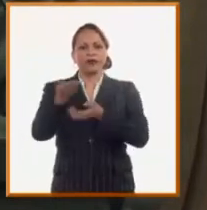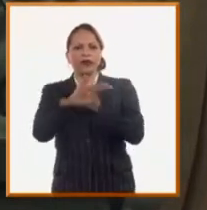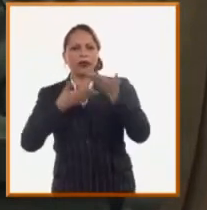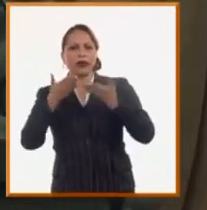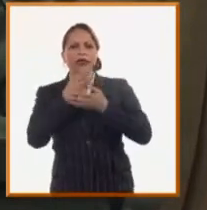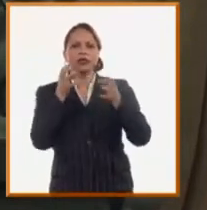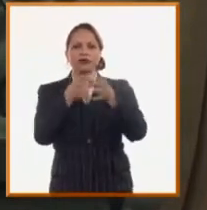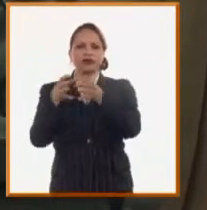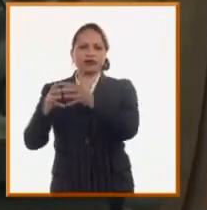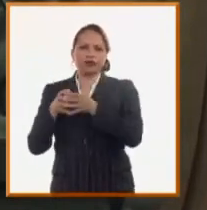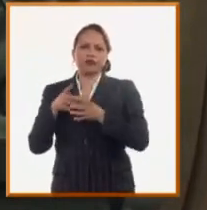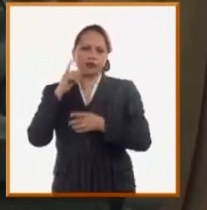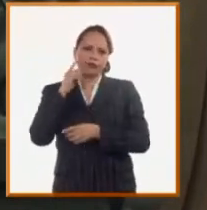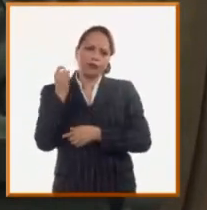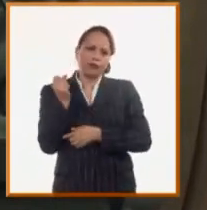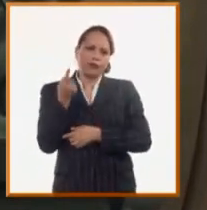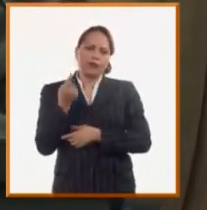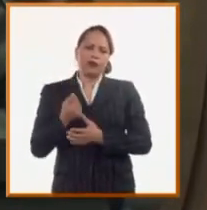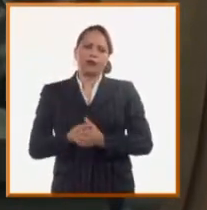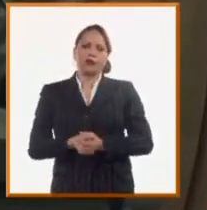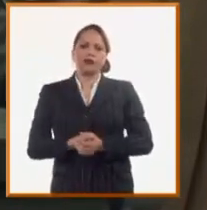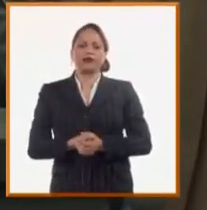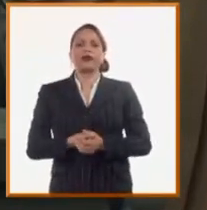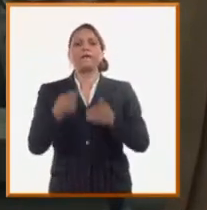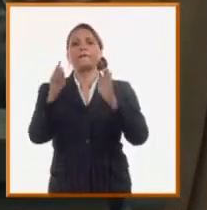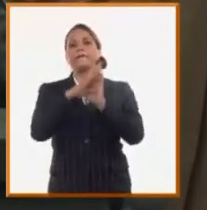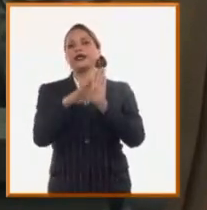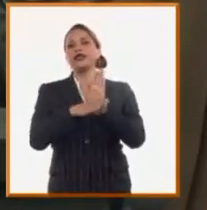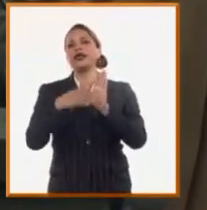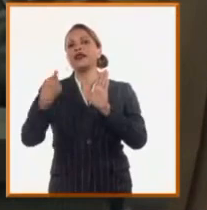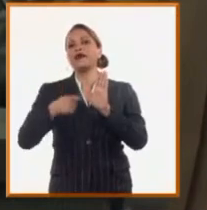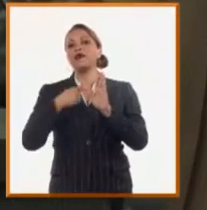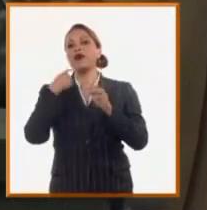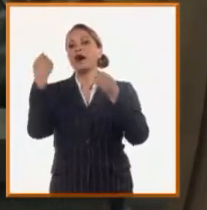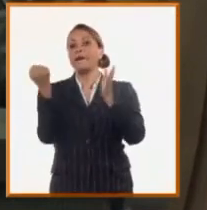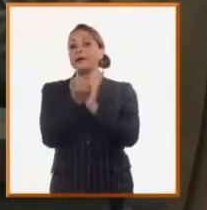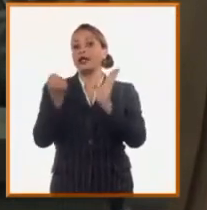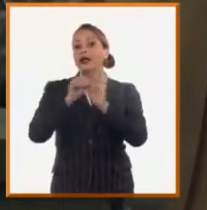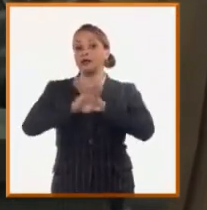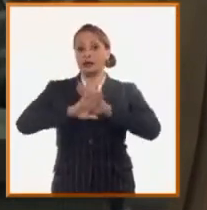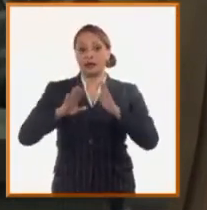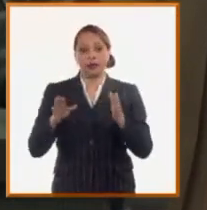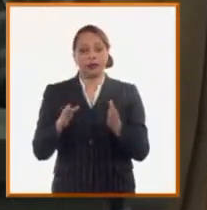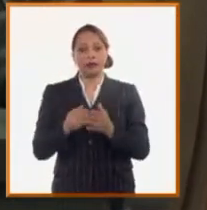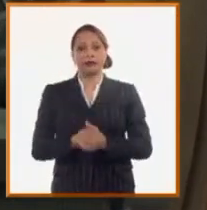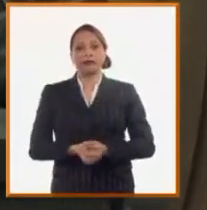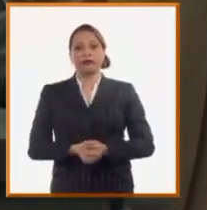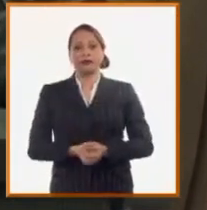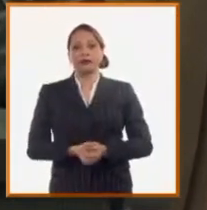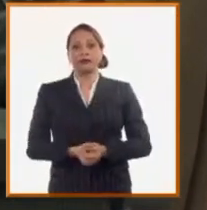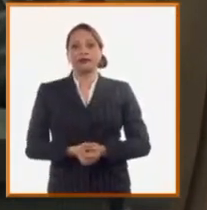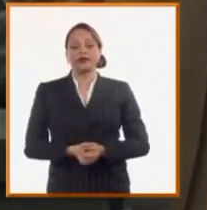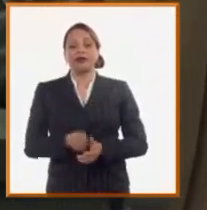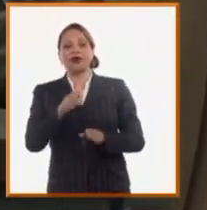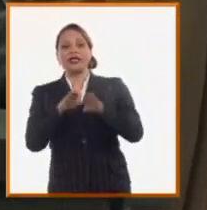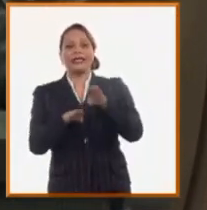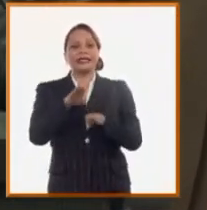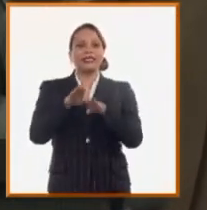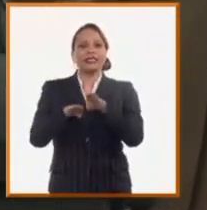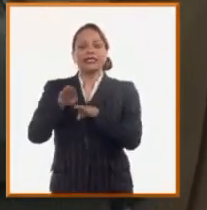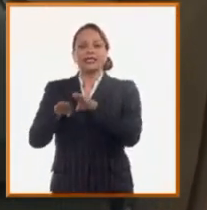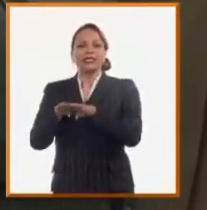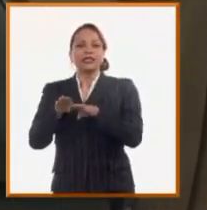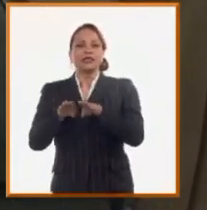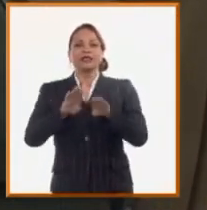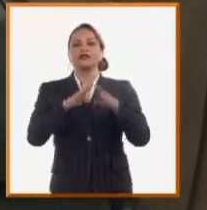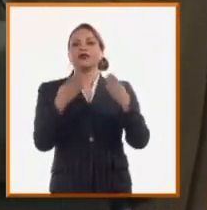colectivo. Son medidas que hay que aplicar ya porque están todos estos desbalances macroeconómicos que tenemos, pero todas